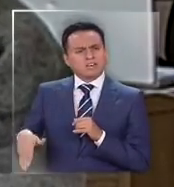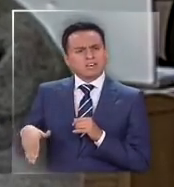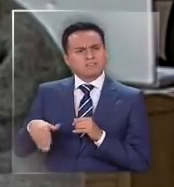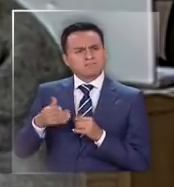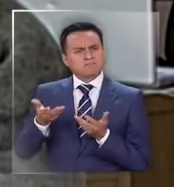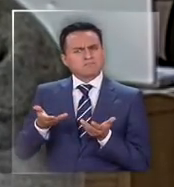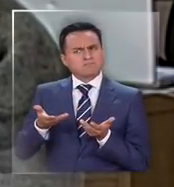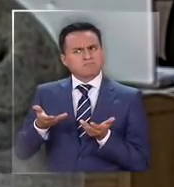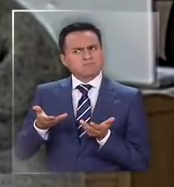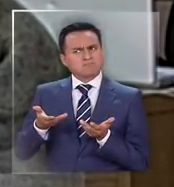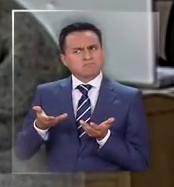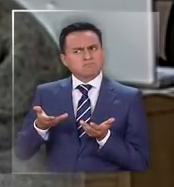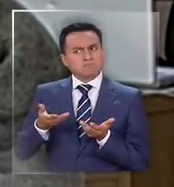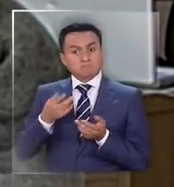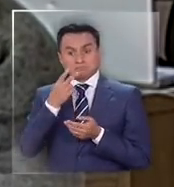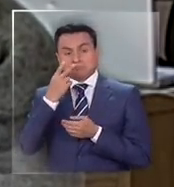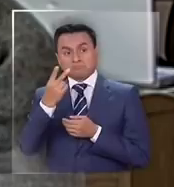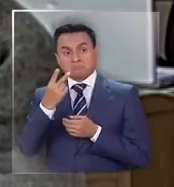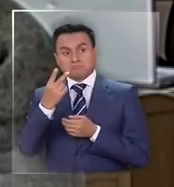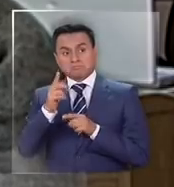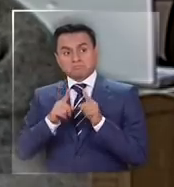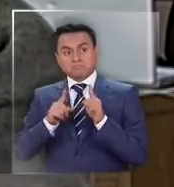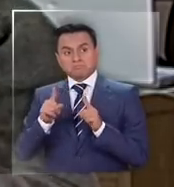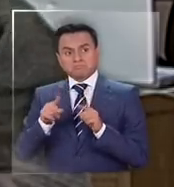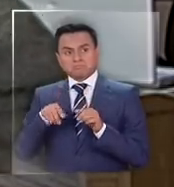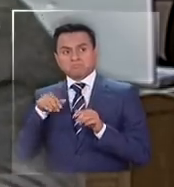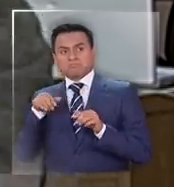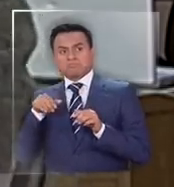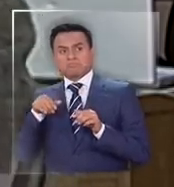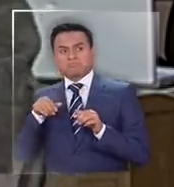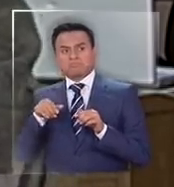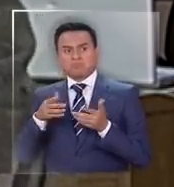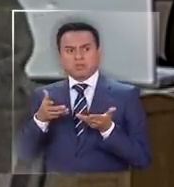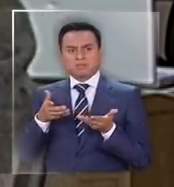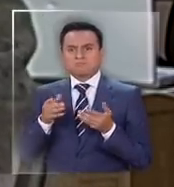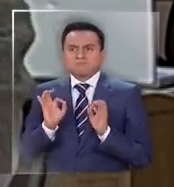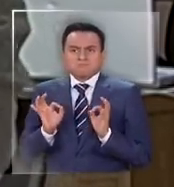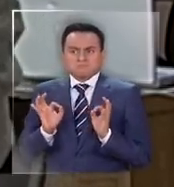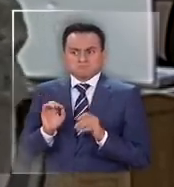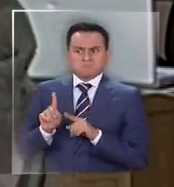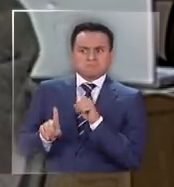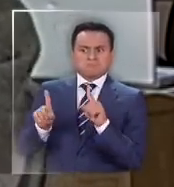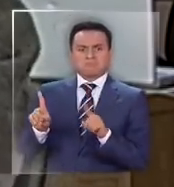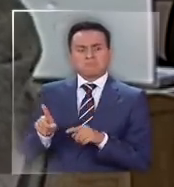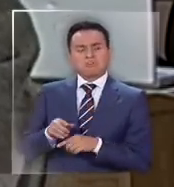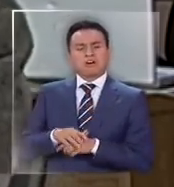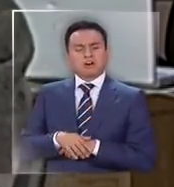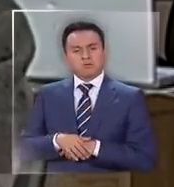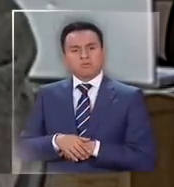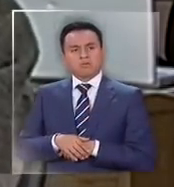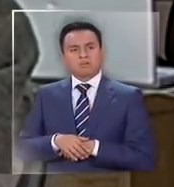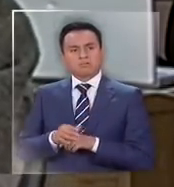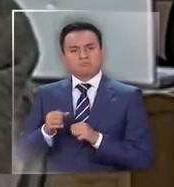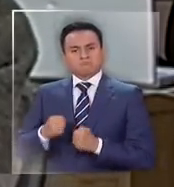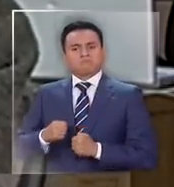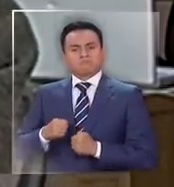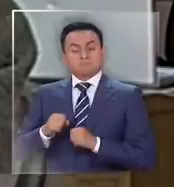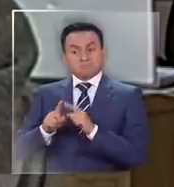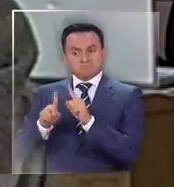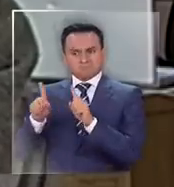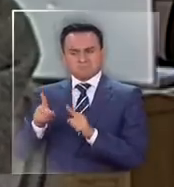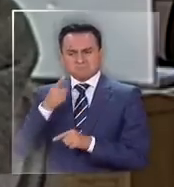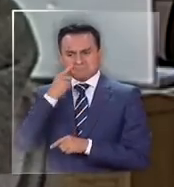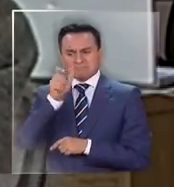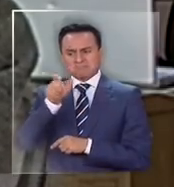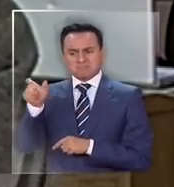Y tuve ahí que algunos saltaban y otros estaban impávidos, o sea, como si nada. Yo decía, wow, qué ejemplo de templanza. O sea, estos